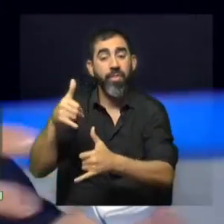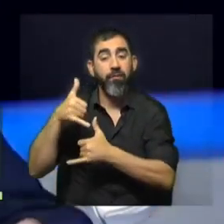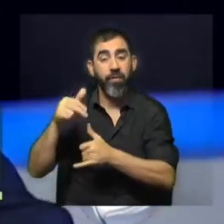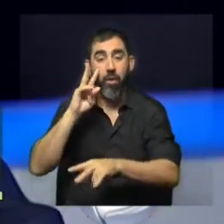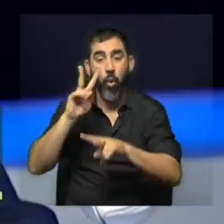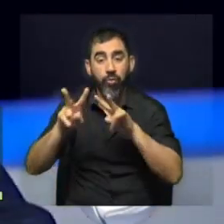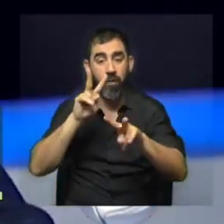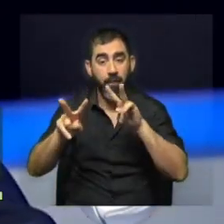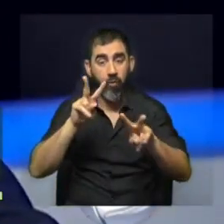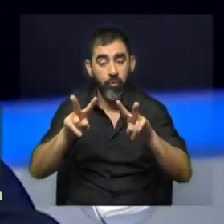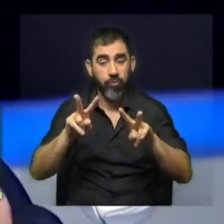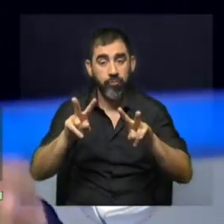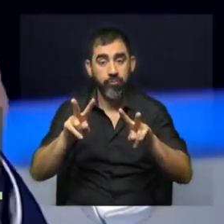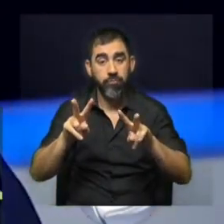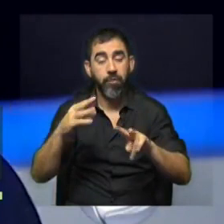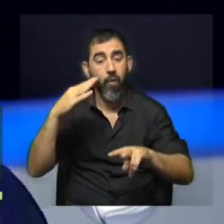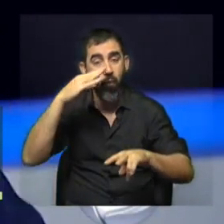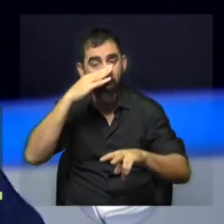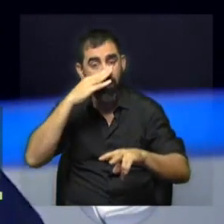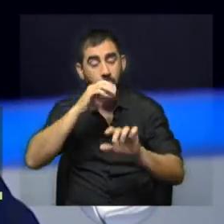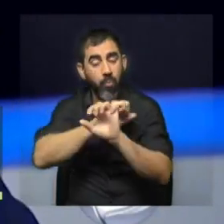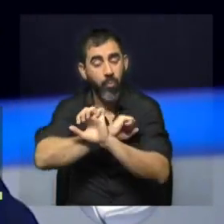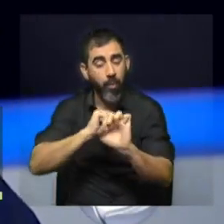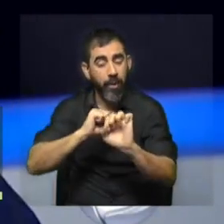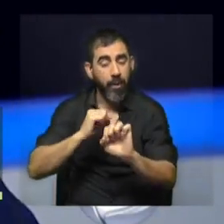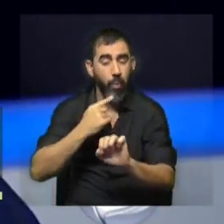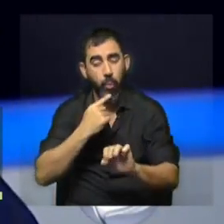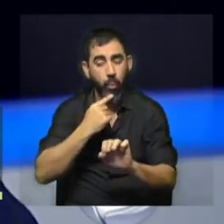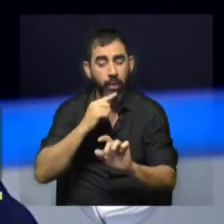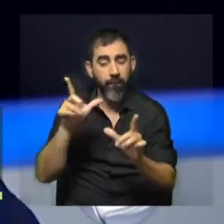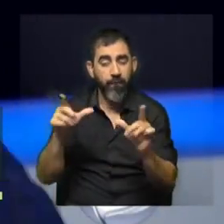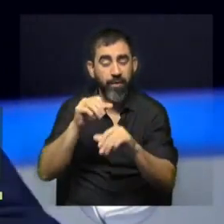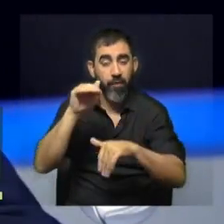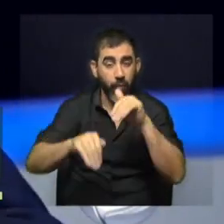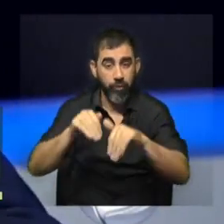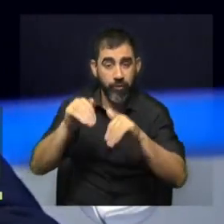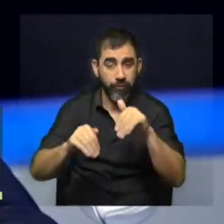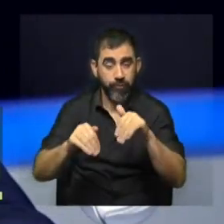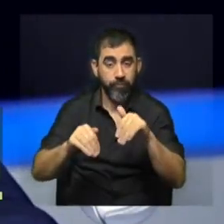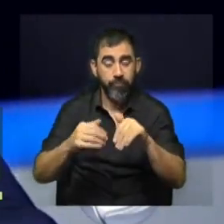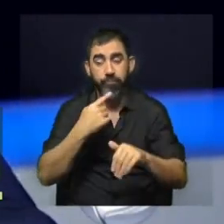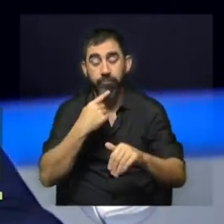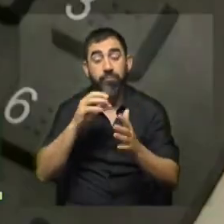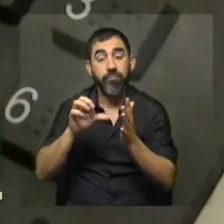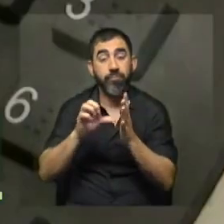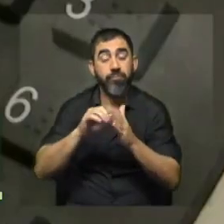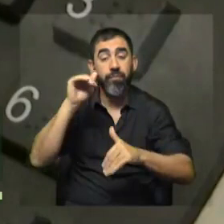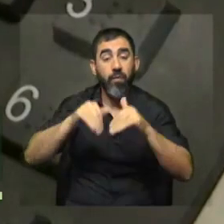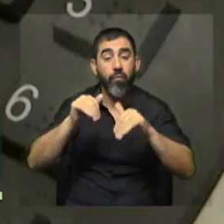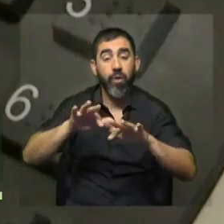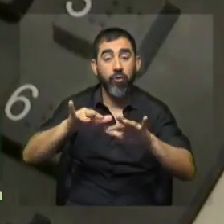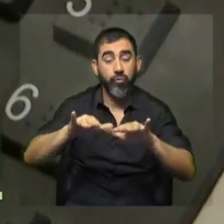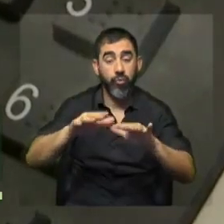observador del proceso electoral, algo que para Bolsonaro impide evitar la posibilidad de sospechas al término de las elecciones, luego de haber cuestionado el sistema de votación